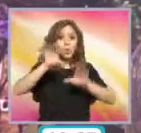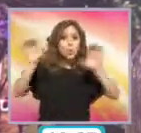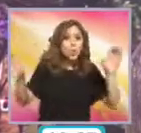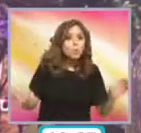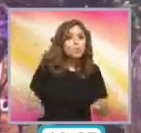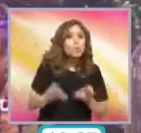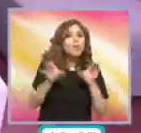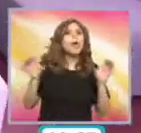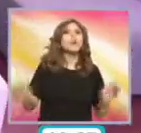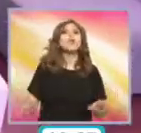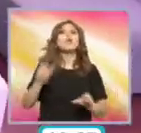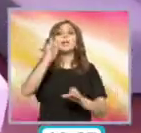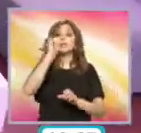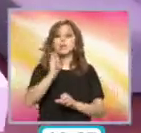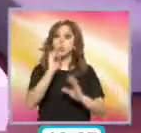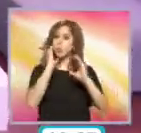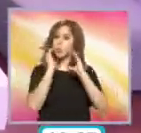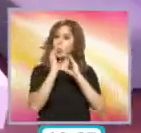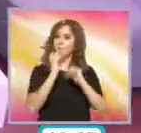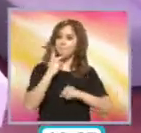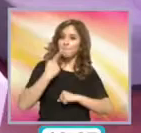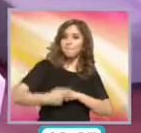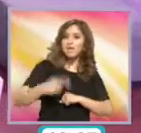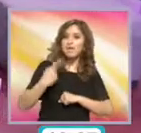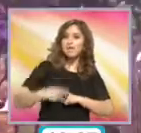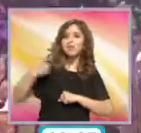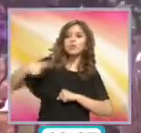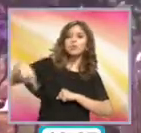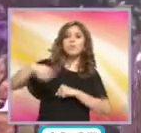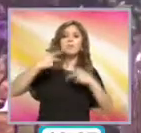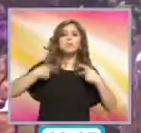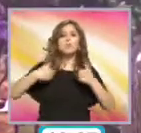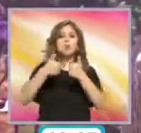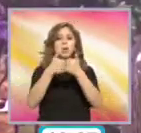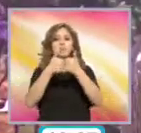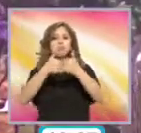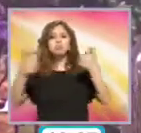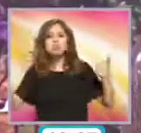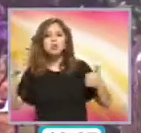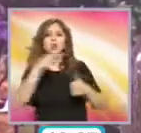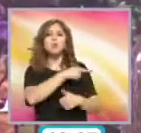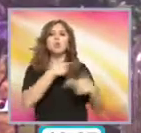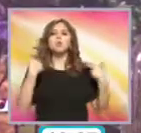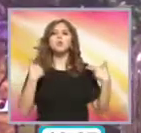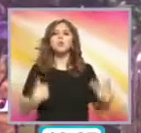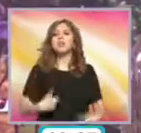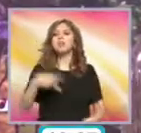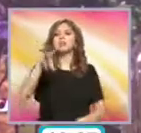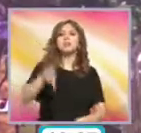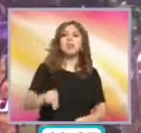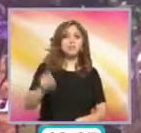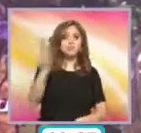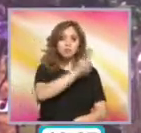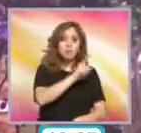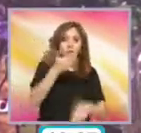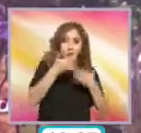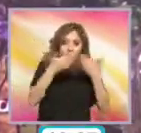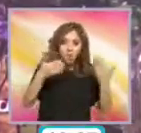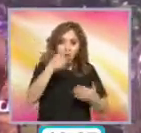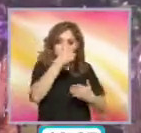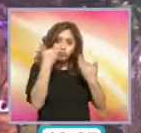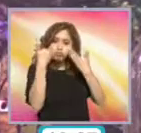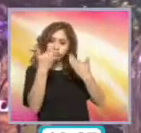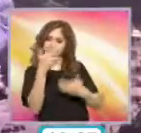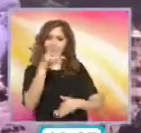nos iban a separar, nos iban a deshumanizar. Y hemos visto que hoy a través de Internet ha sido lo contrario, nos han acercado más a las personas, nos